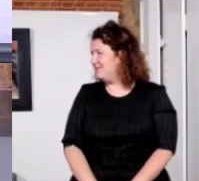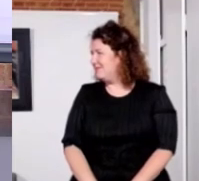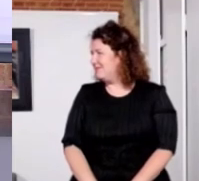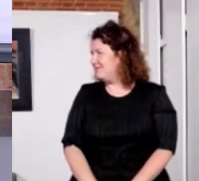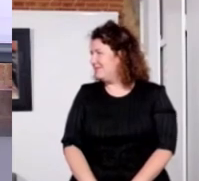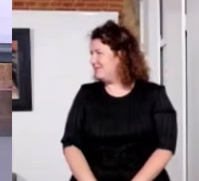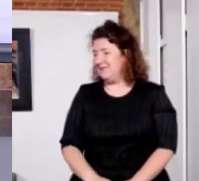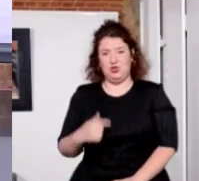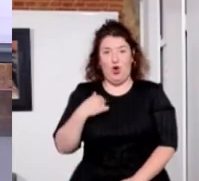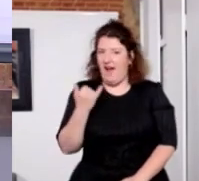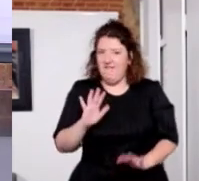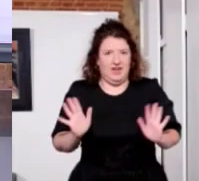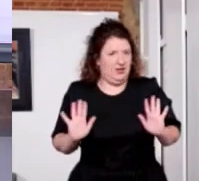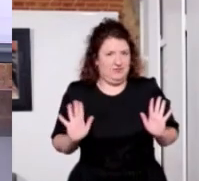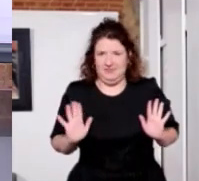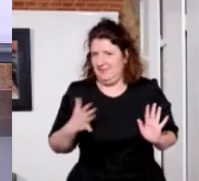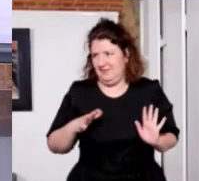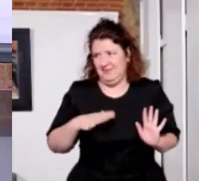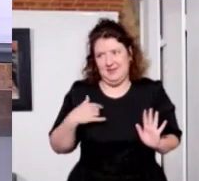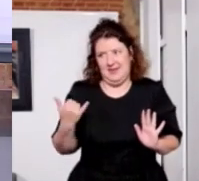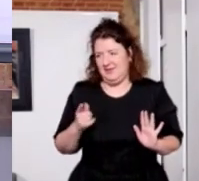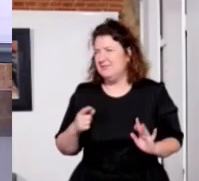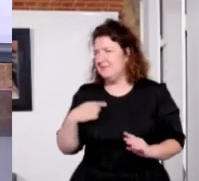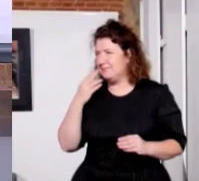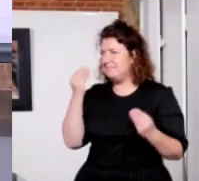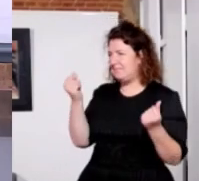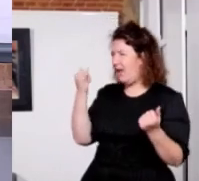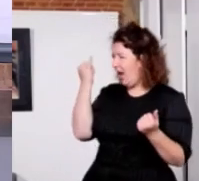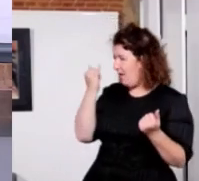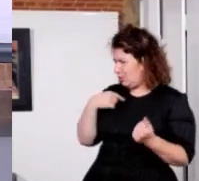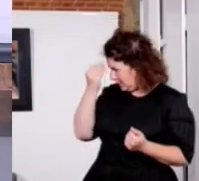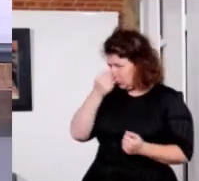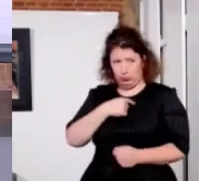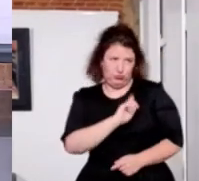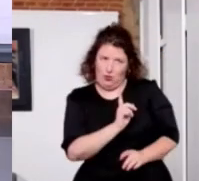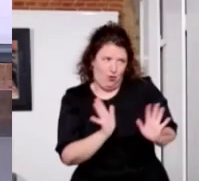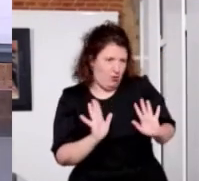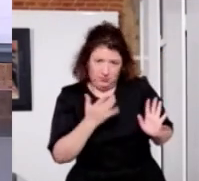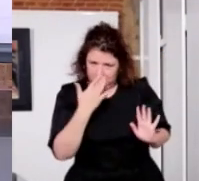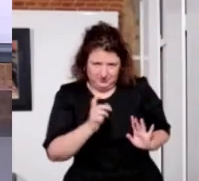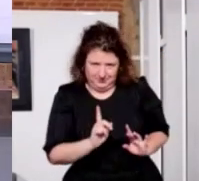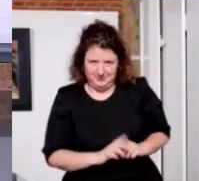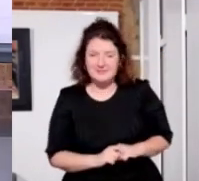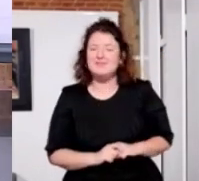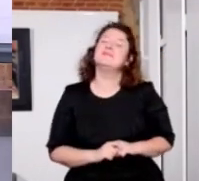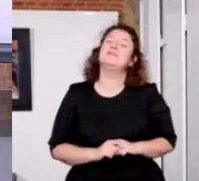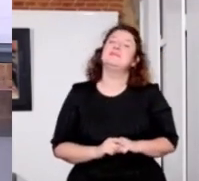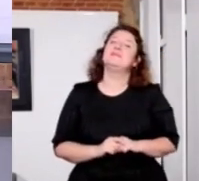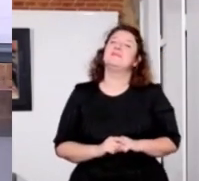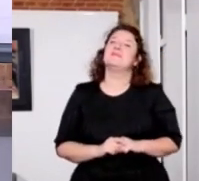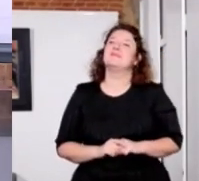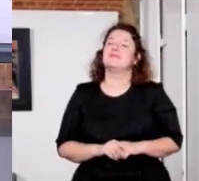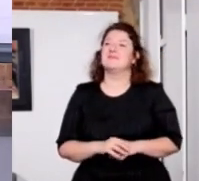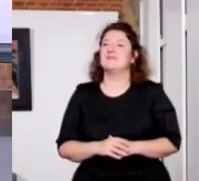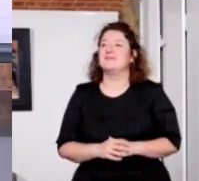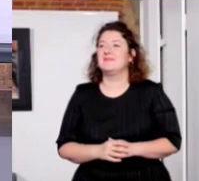Yo jefe de nada, ¿eh? ¿Quieres pinta jefecillo? Sí, ¿tú crees? Pues no, no, no, que va, que va. No, no, no.